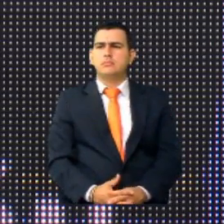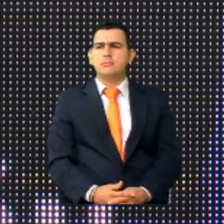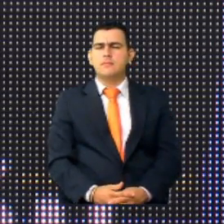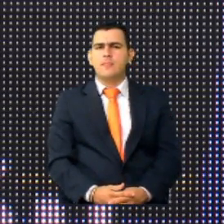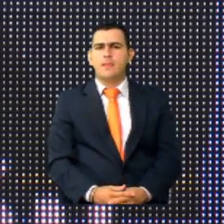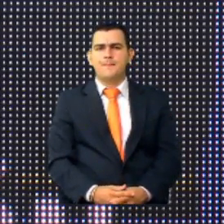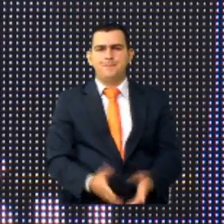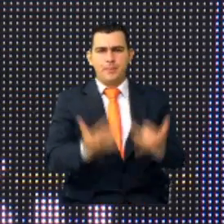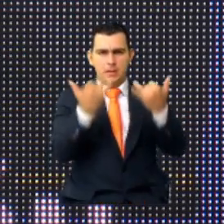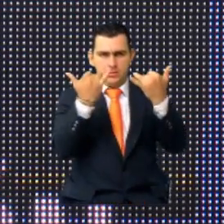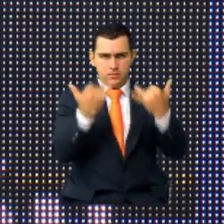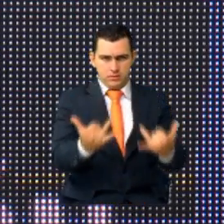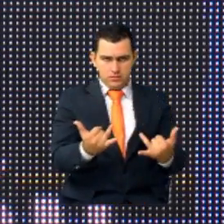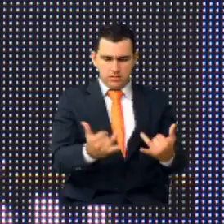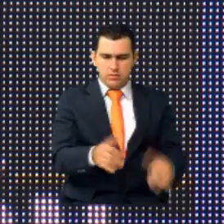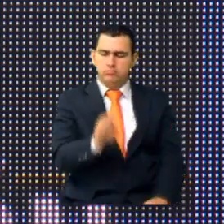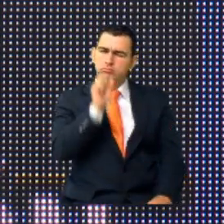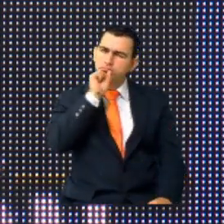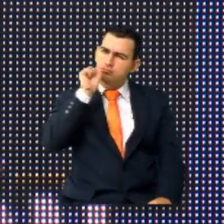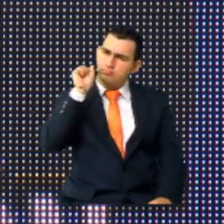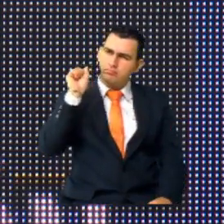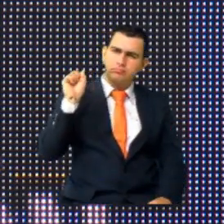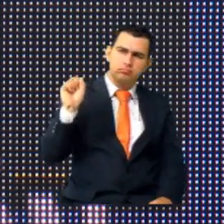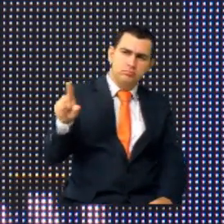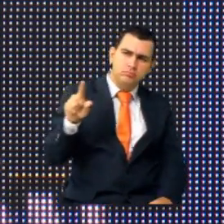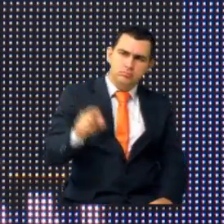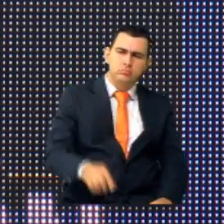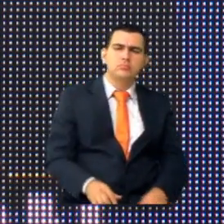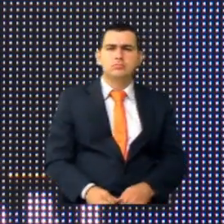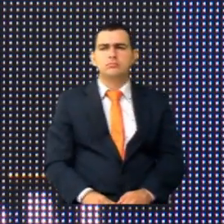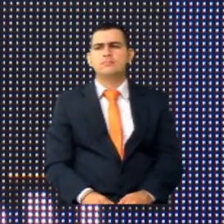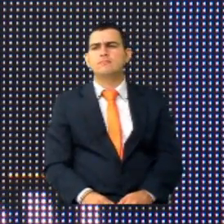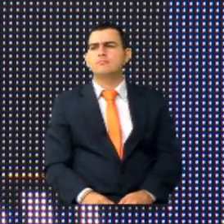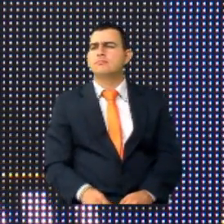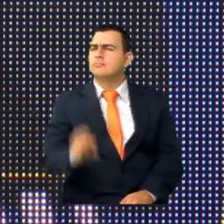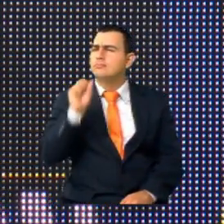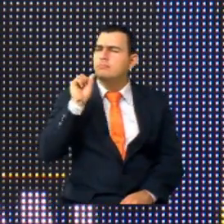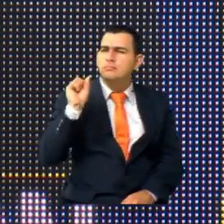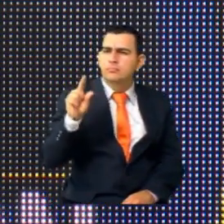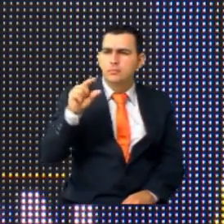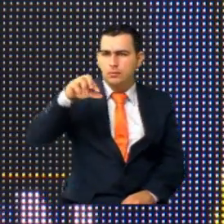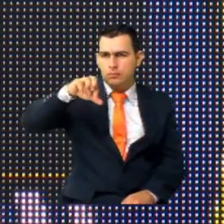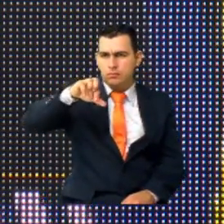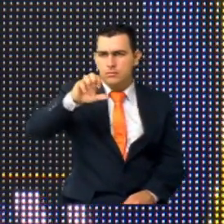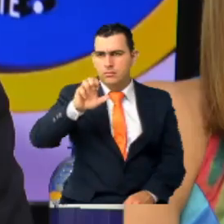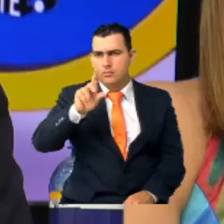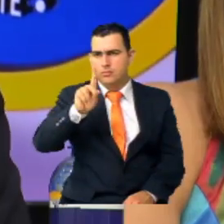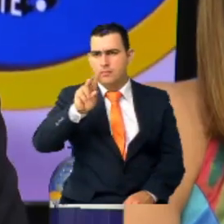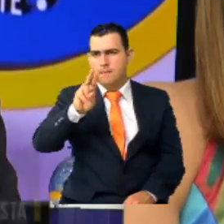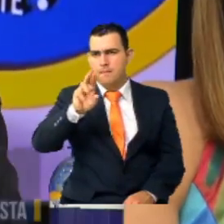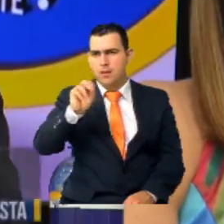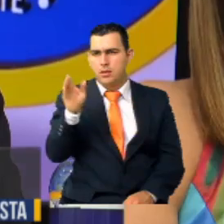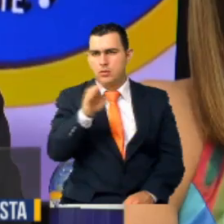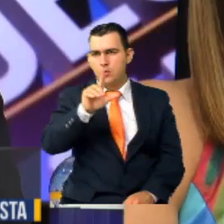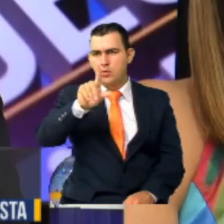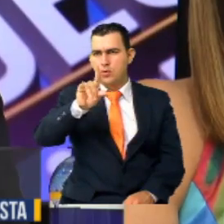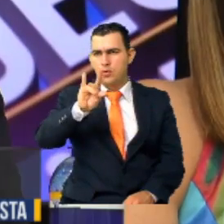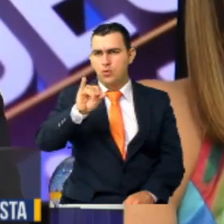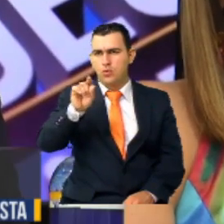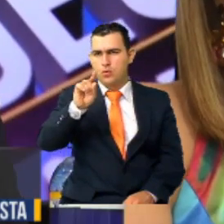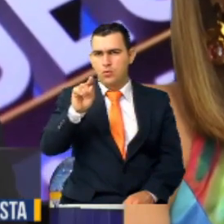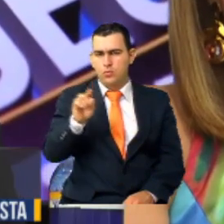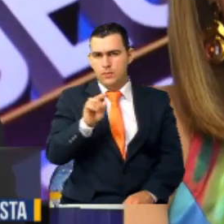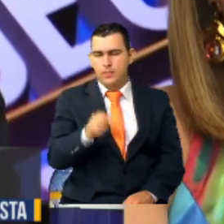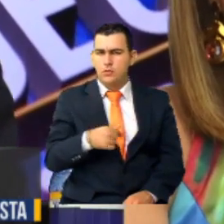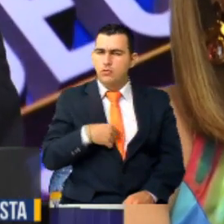El turno ahora es para la pregunta que formula el periodista Pedro Severiche al candidato Pedro Luis Gómez Martínez. Señorita conductora, nada más